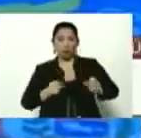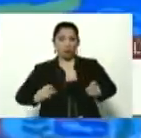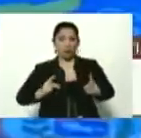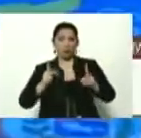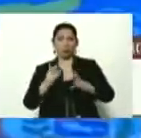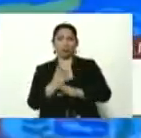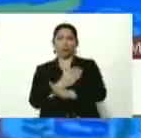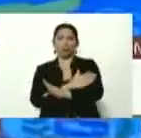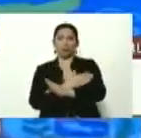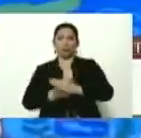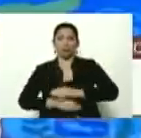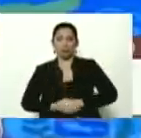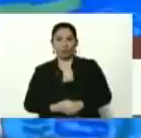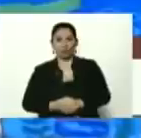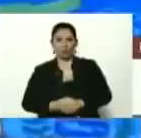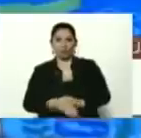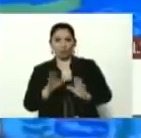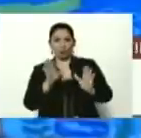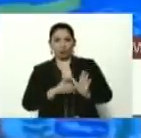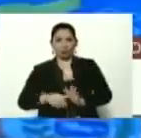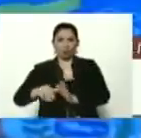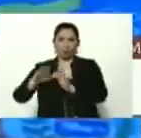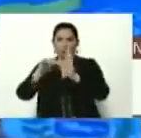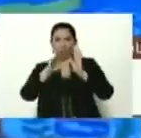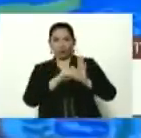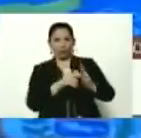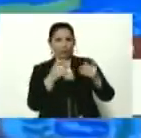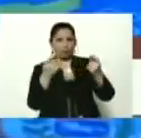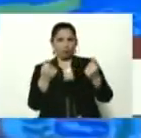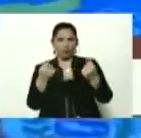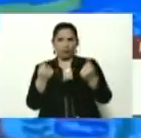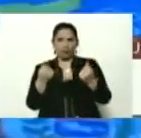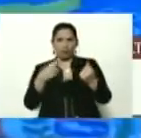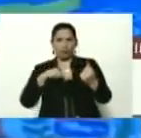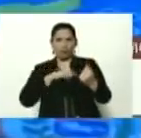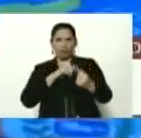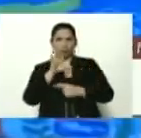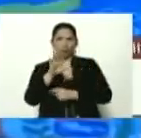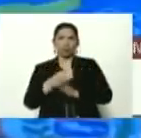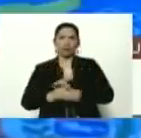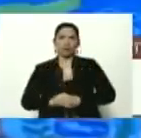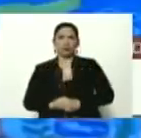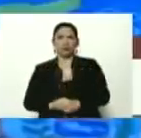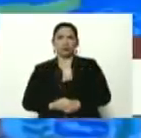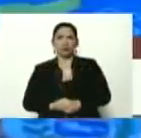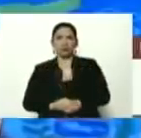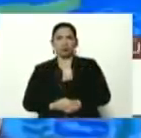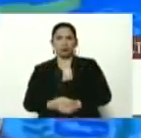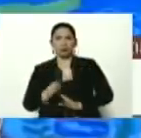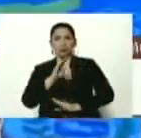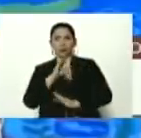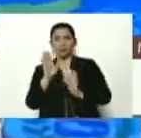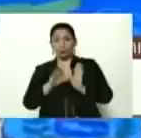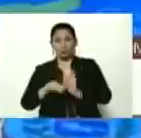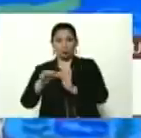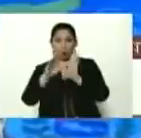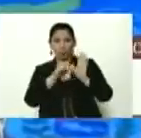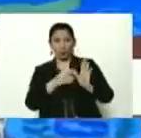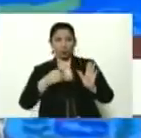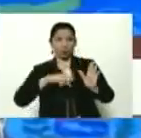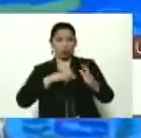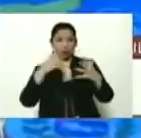previas, a apoderarse de los activos financieros de nuestro país, a apoderarse de nuestras empresas en